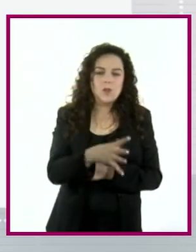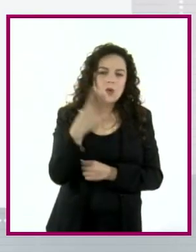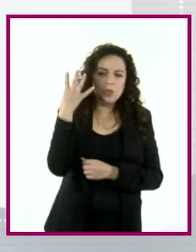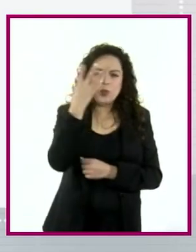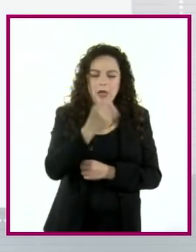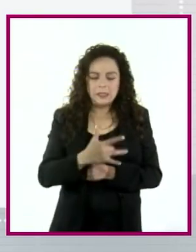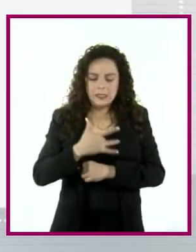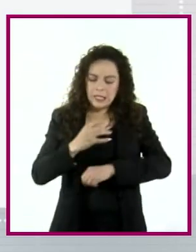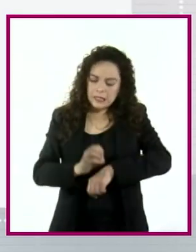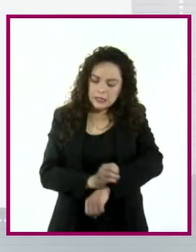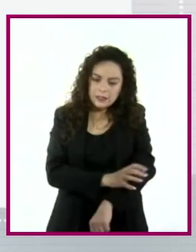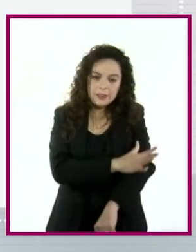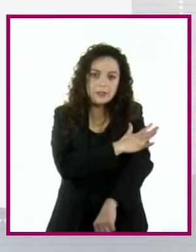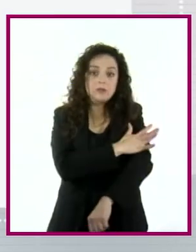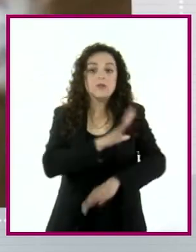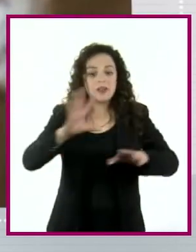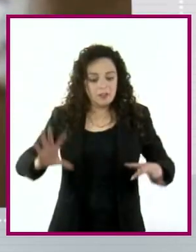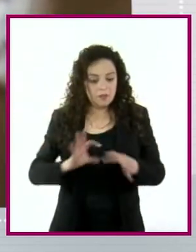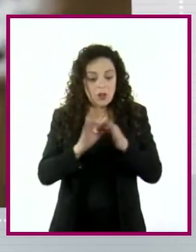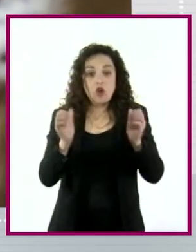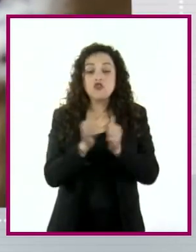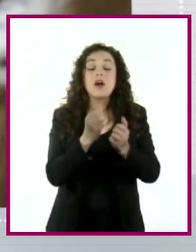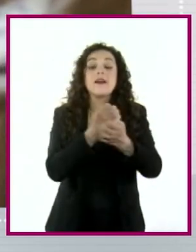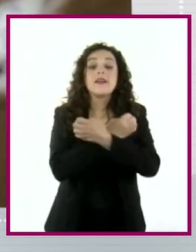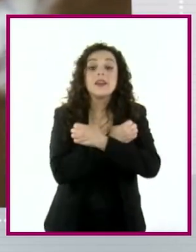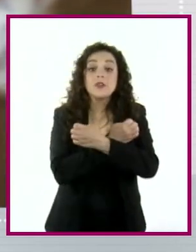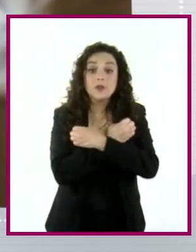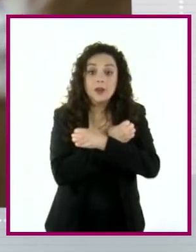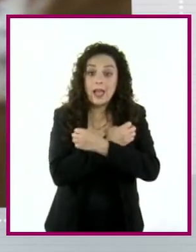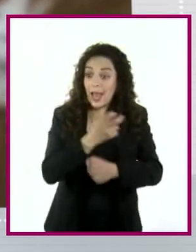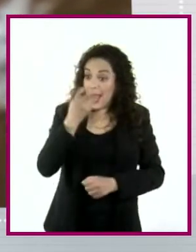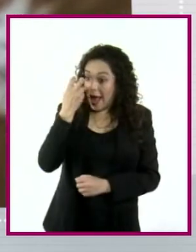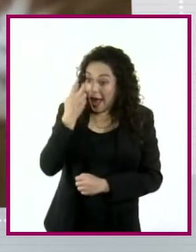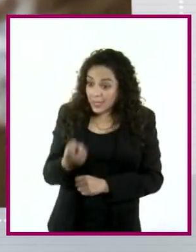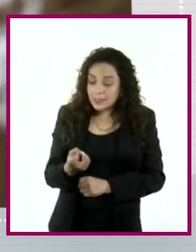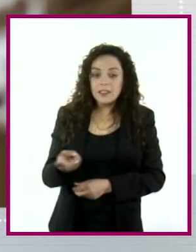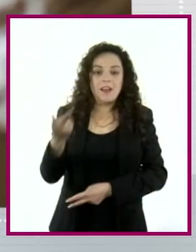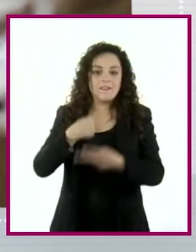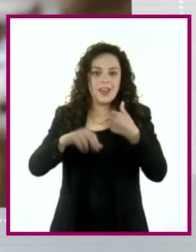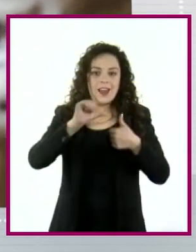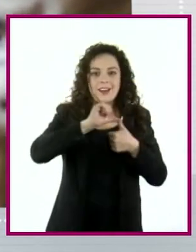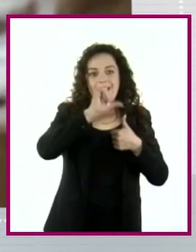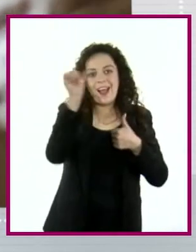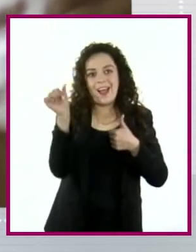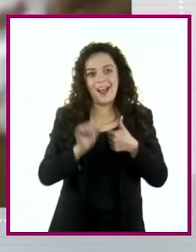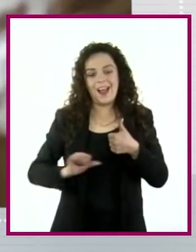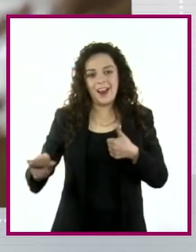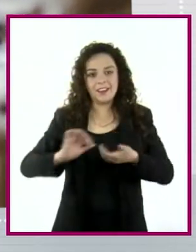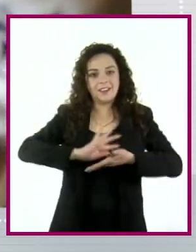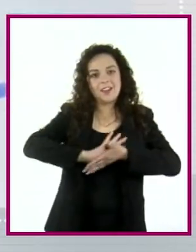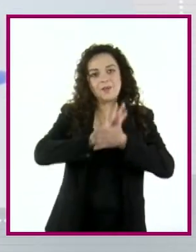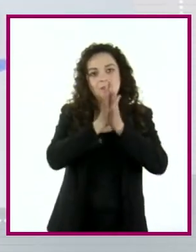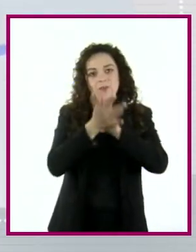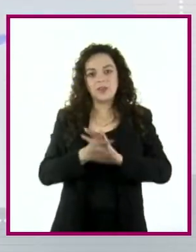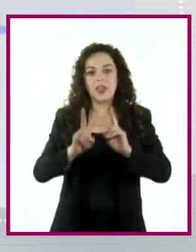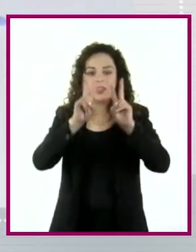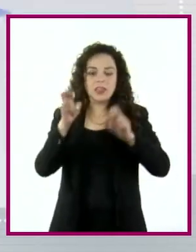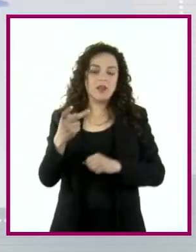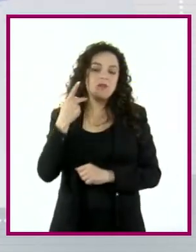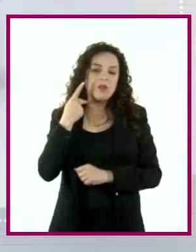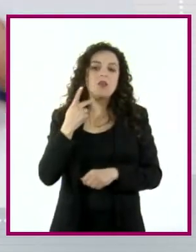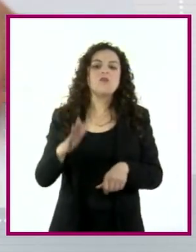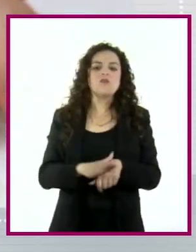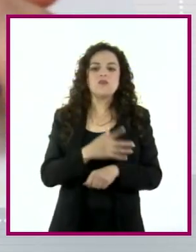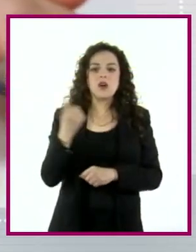se hagan presentes en el acto educativo. Y en ese momento el arte se convierte en una propuesta política porque